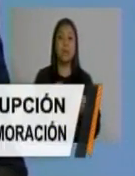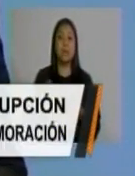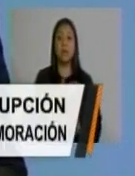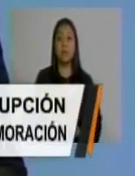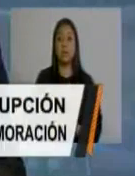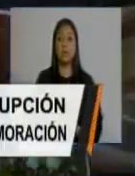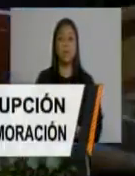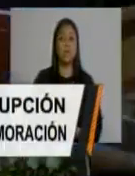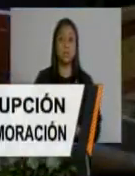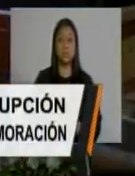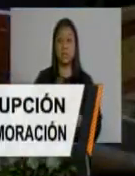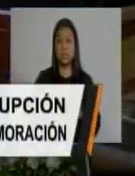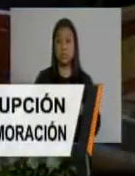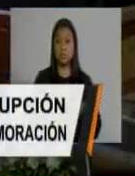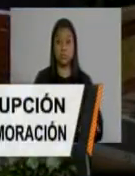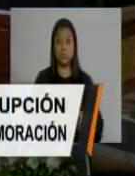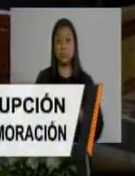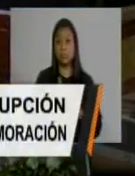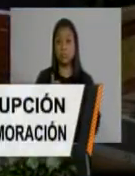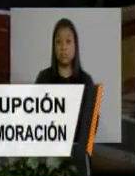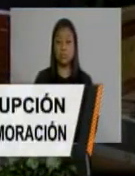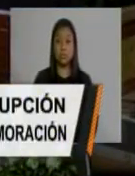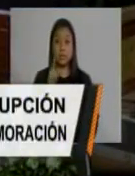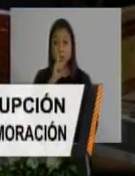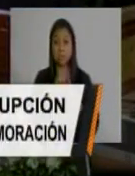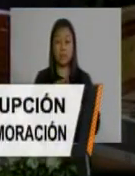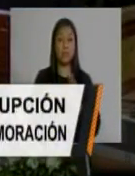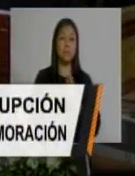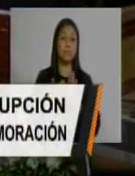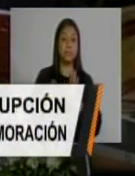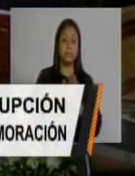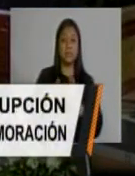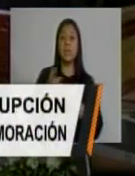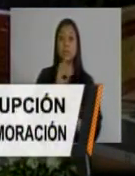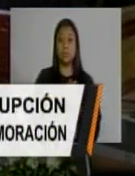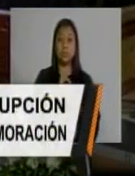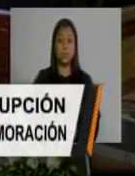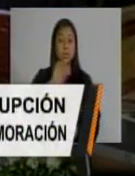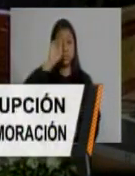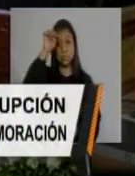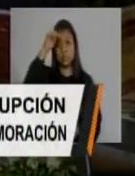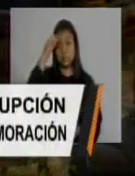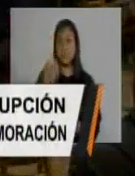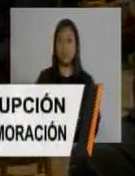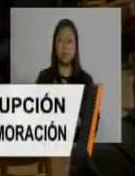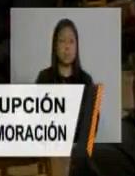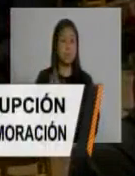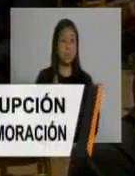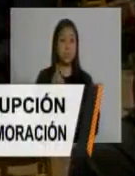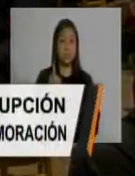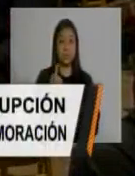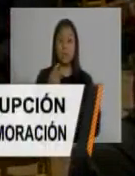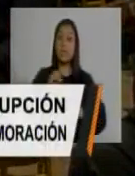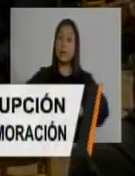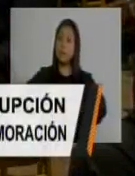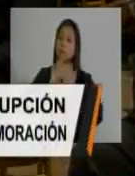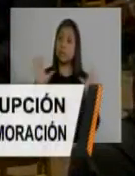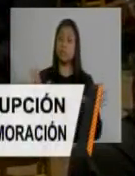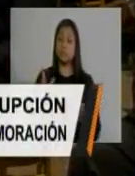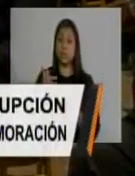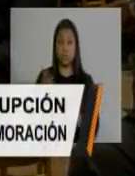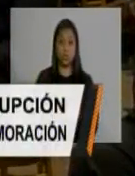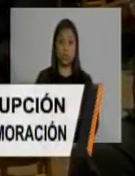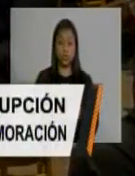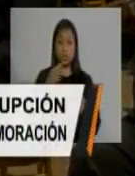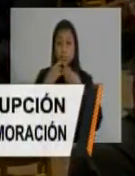fenómeno tiene implicaciones sociales, políticas y económicas significativas. La transparencia en la función